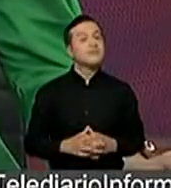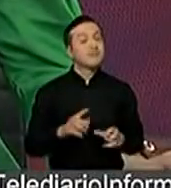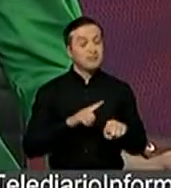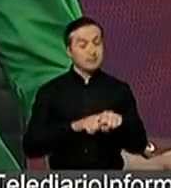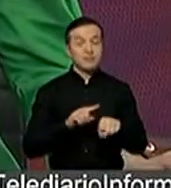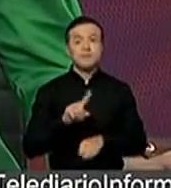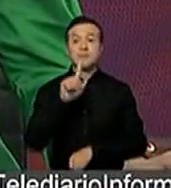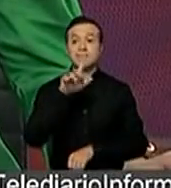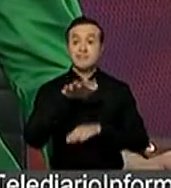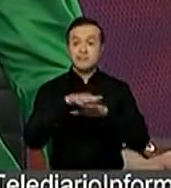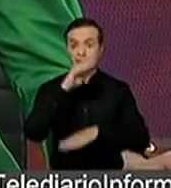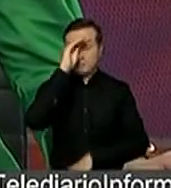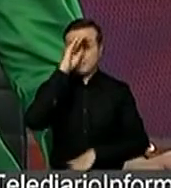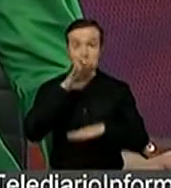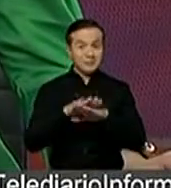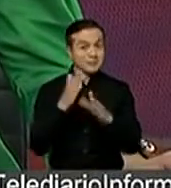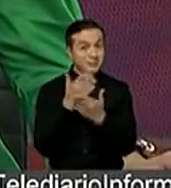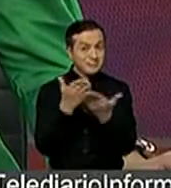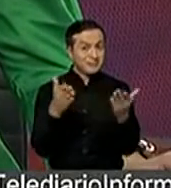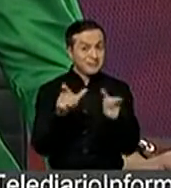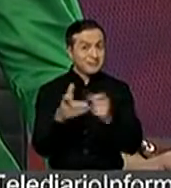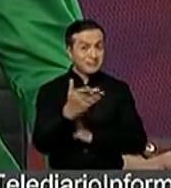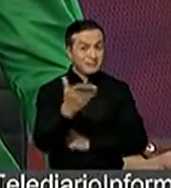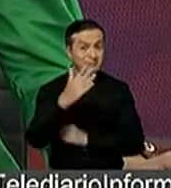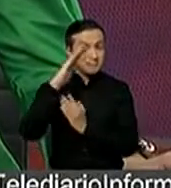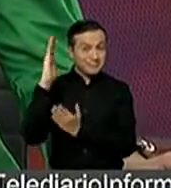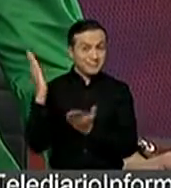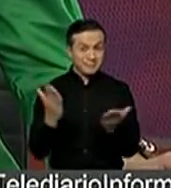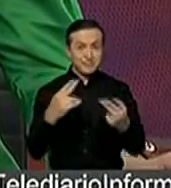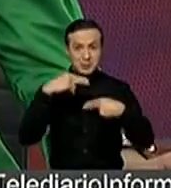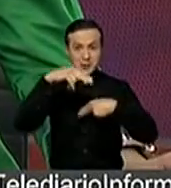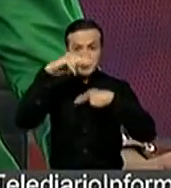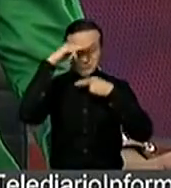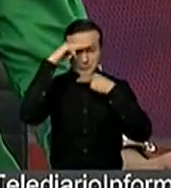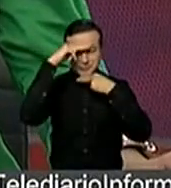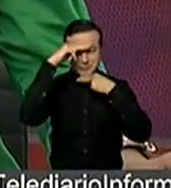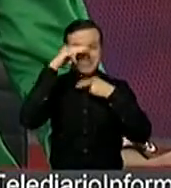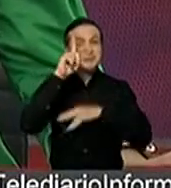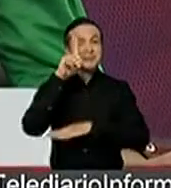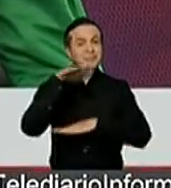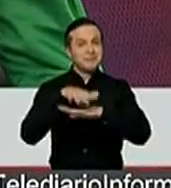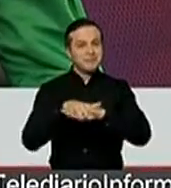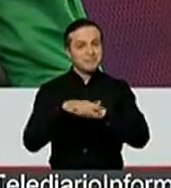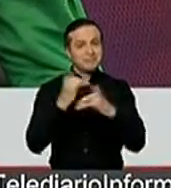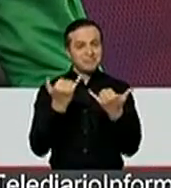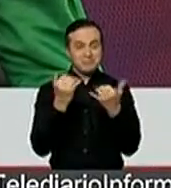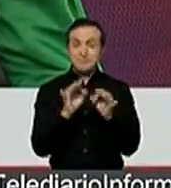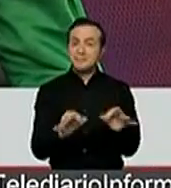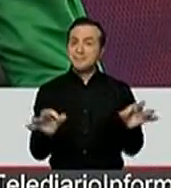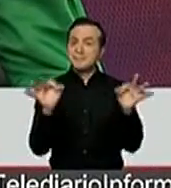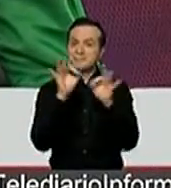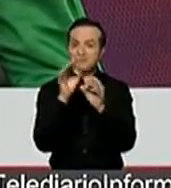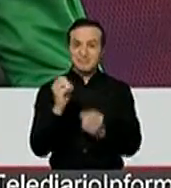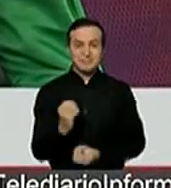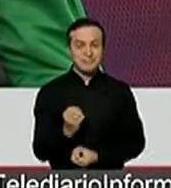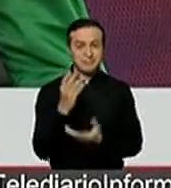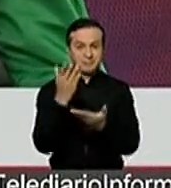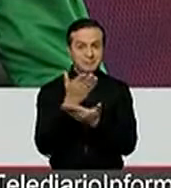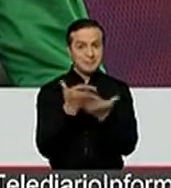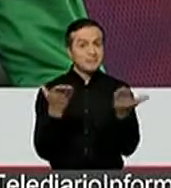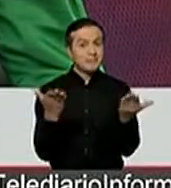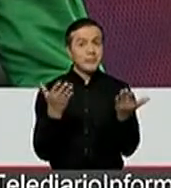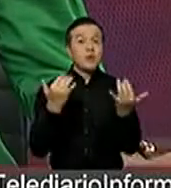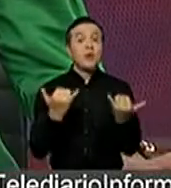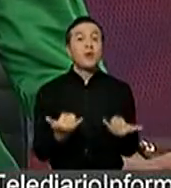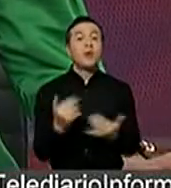Son las 13 horas. Buenas tardes con todos nuestros televidentes. Bienvenidos a Telediario Emisión Central. Tenemos importante información que compartir con ustedes en